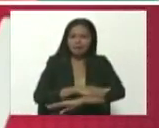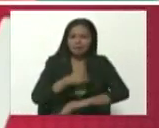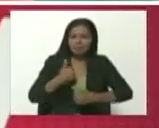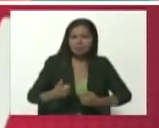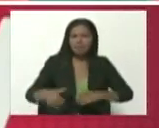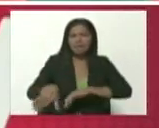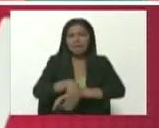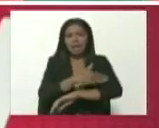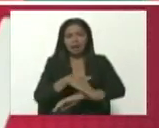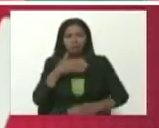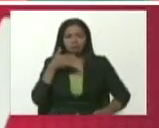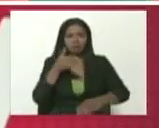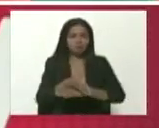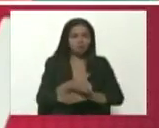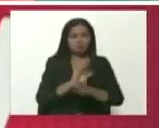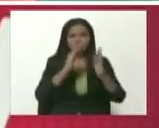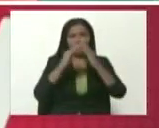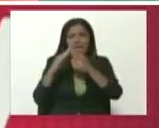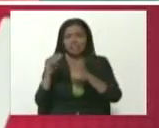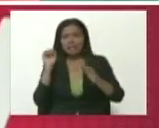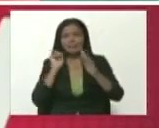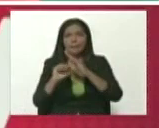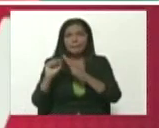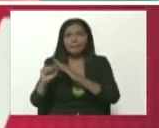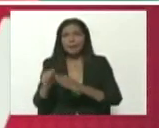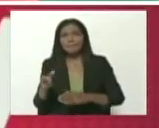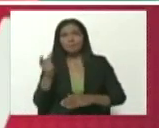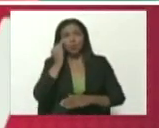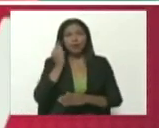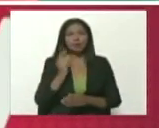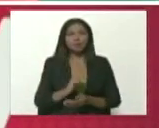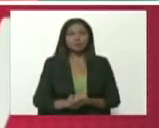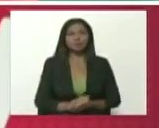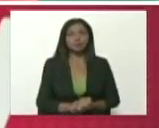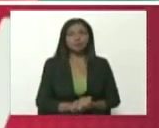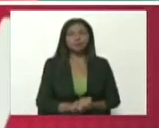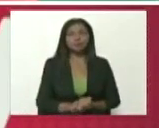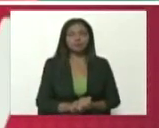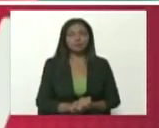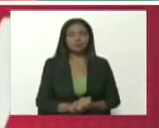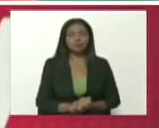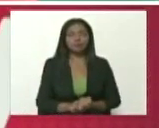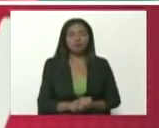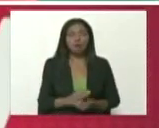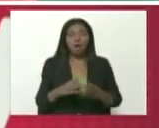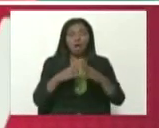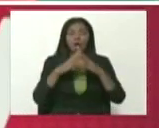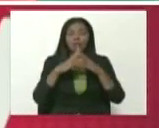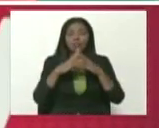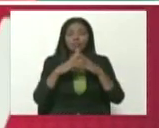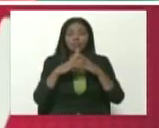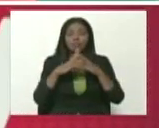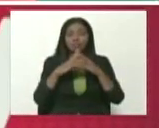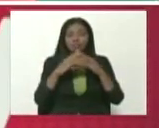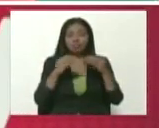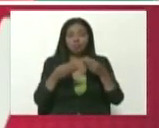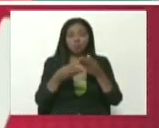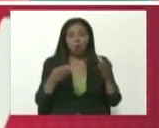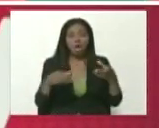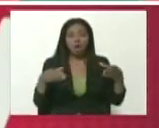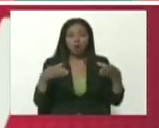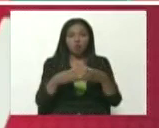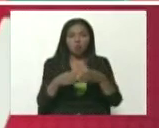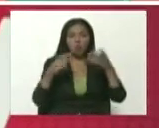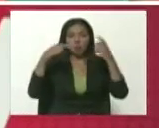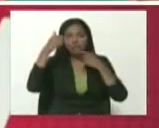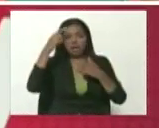calle, casa por casa. Marjolín, y a toda la VC, a los